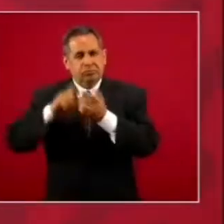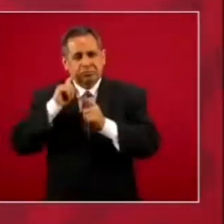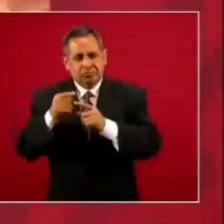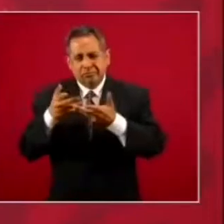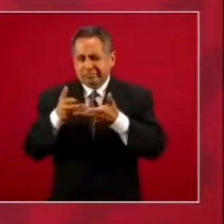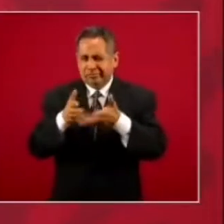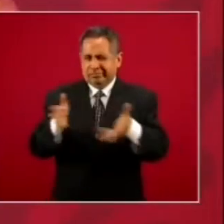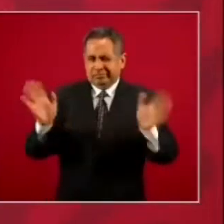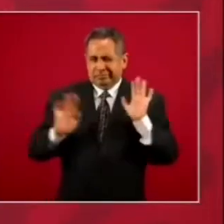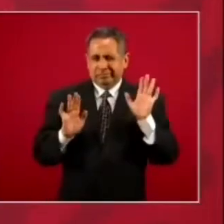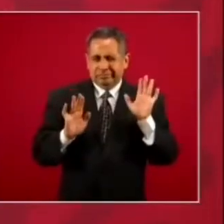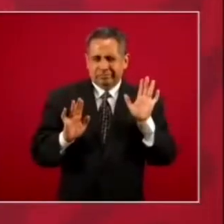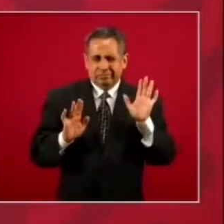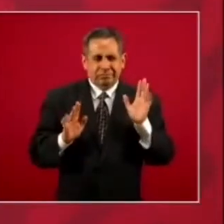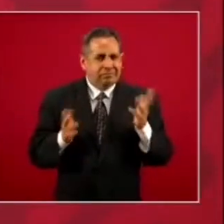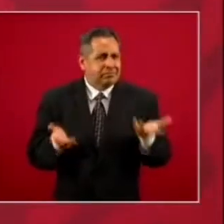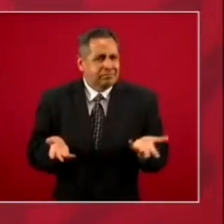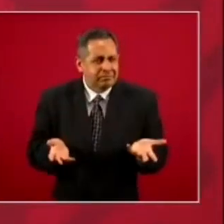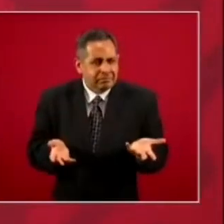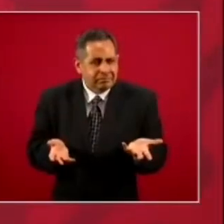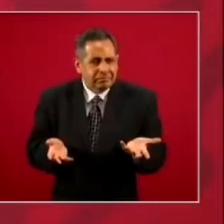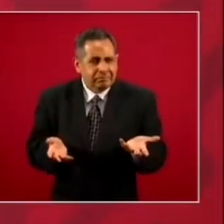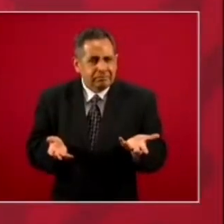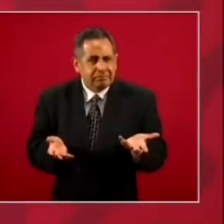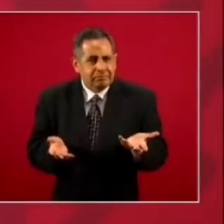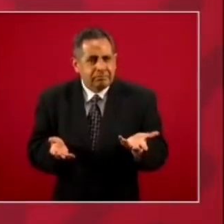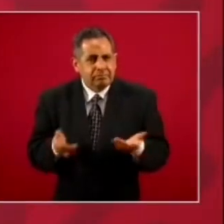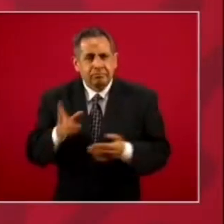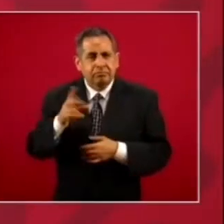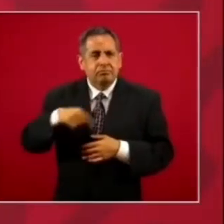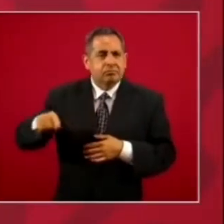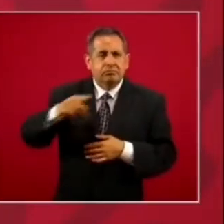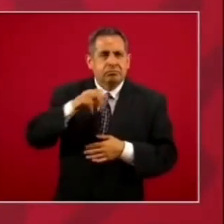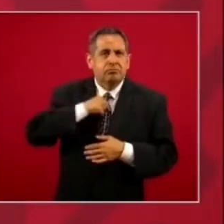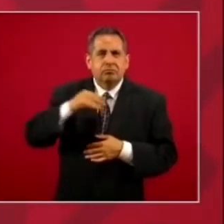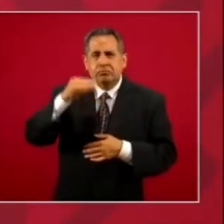así, pero sin